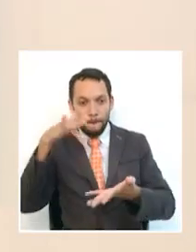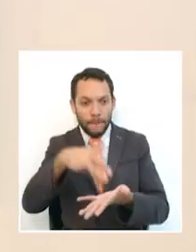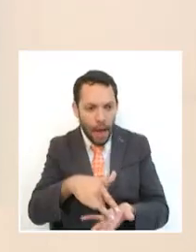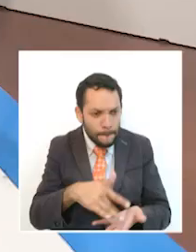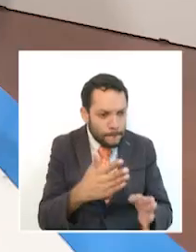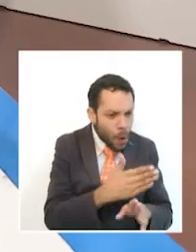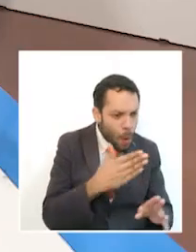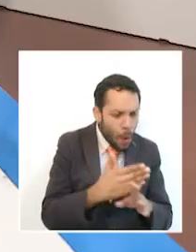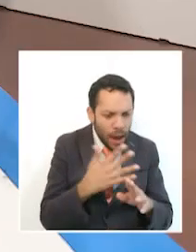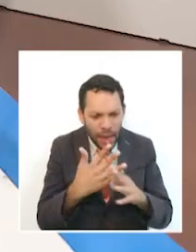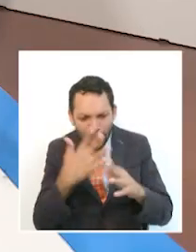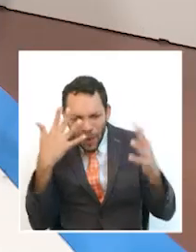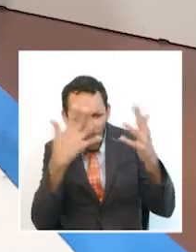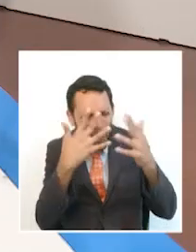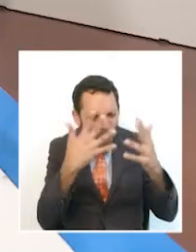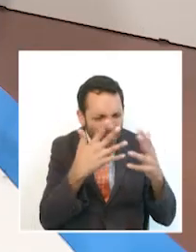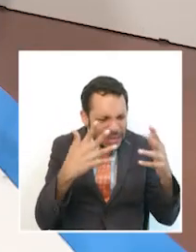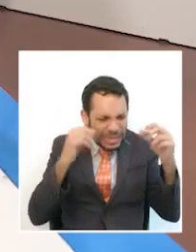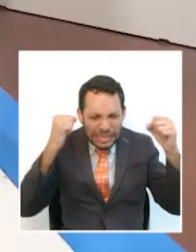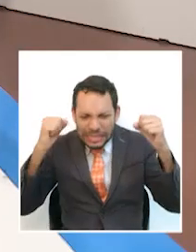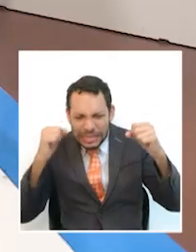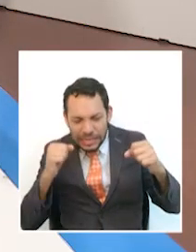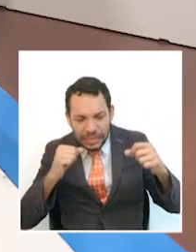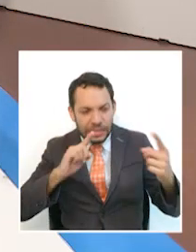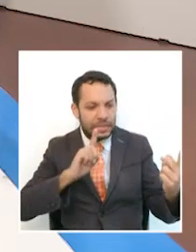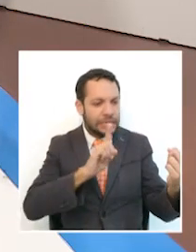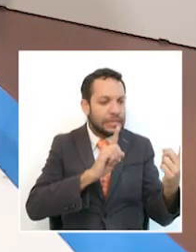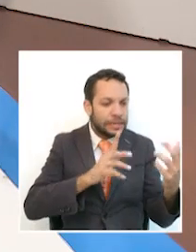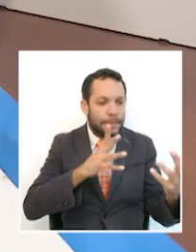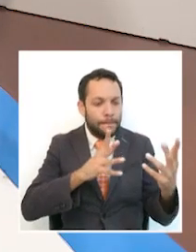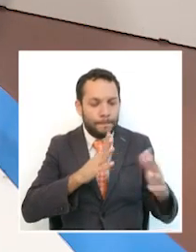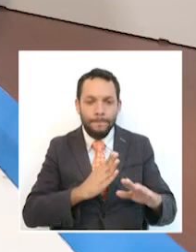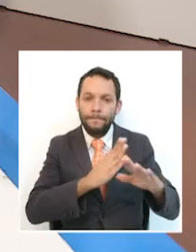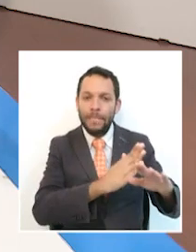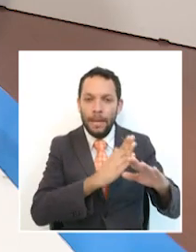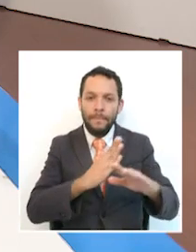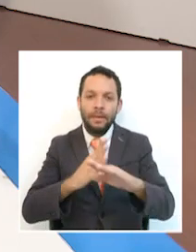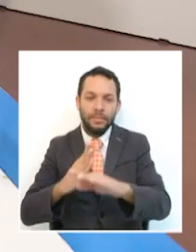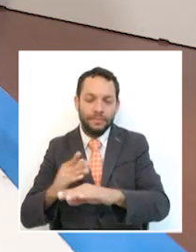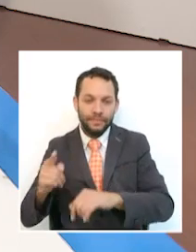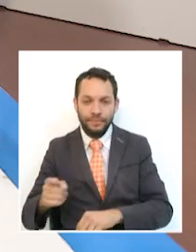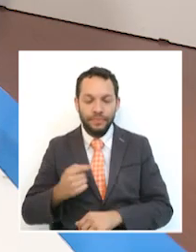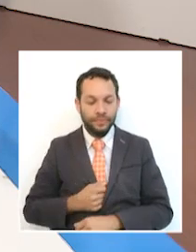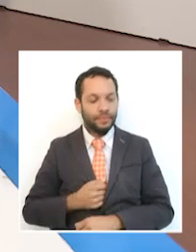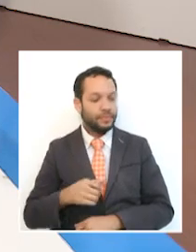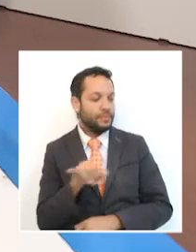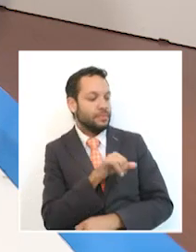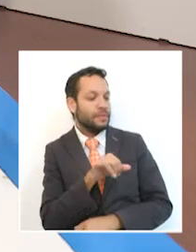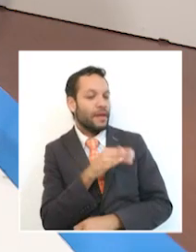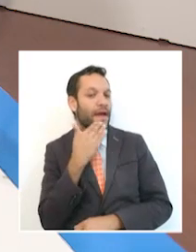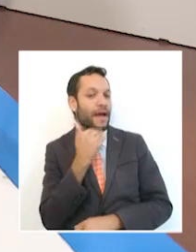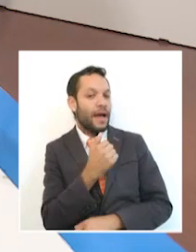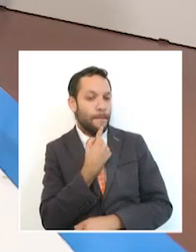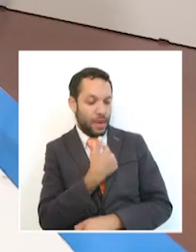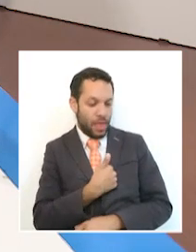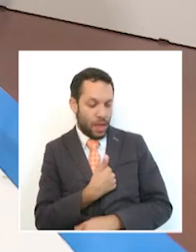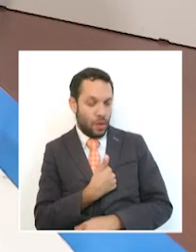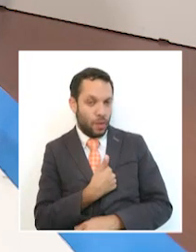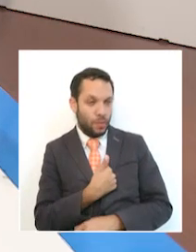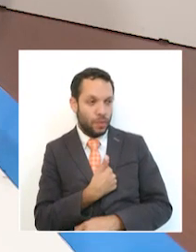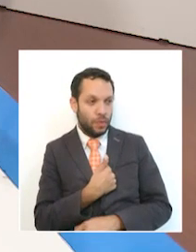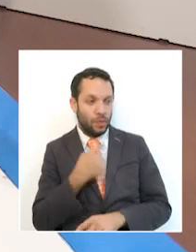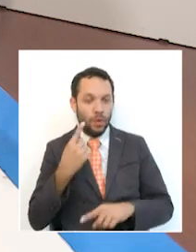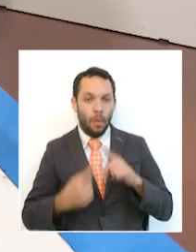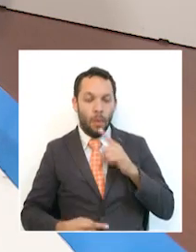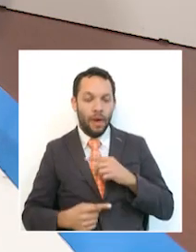miren lo que acá ya pelo esto que me decía una señora que no es capaz de comer sin hablar y nos vamos a sentar